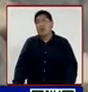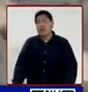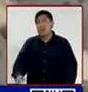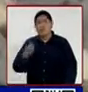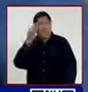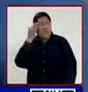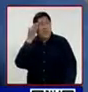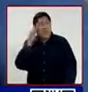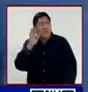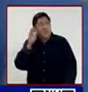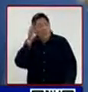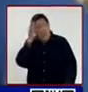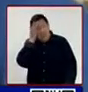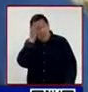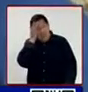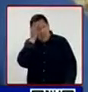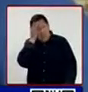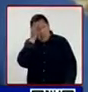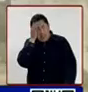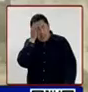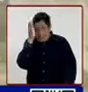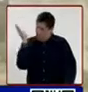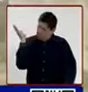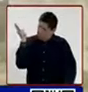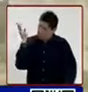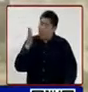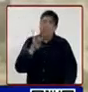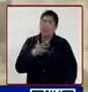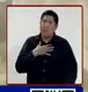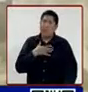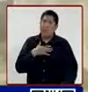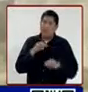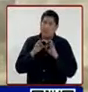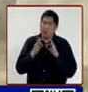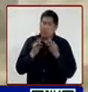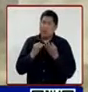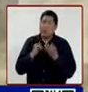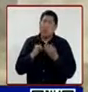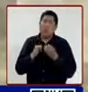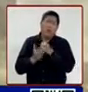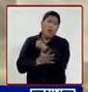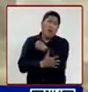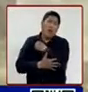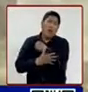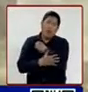sé, pues eso, yo no sé, yo también, mi familia de mí en campo vive, pues,